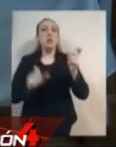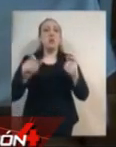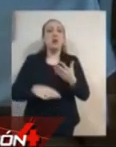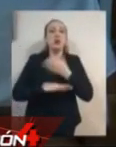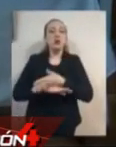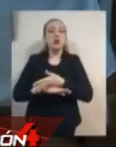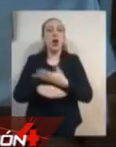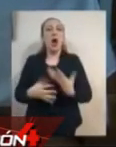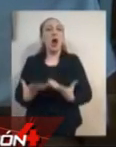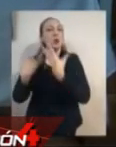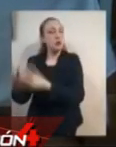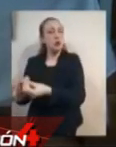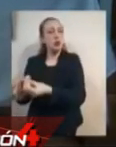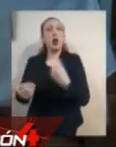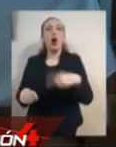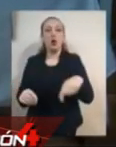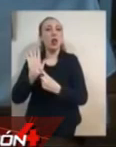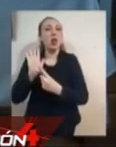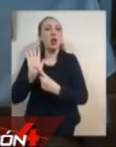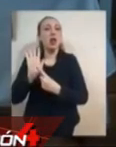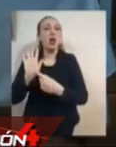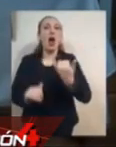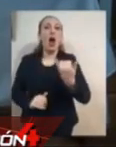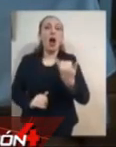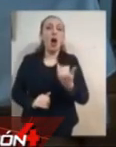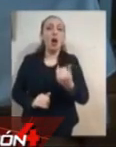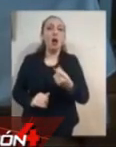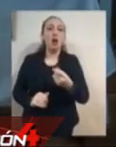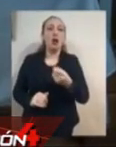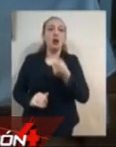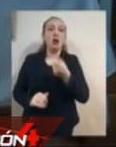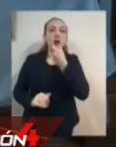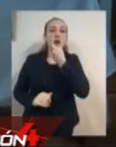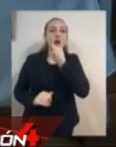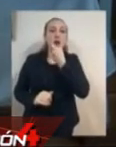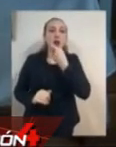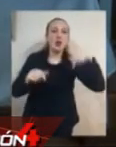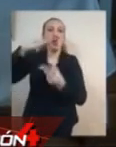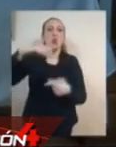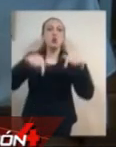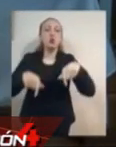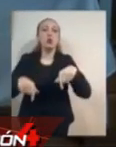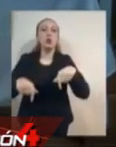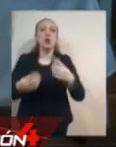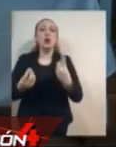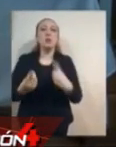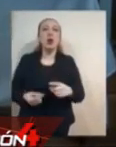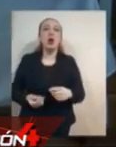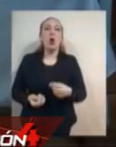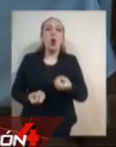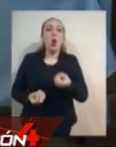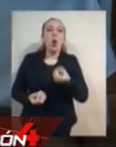todas. Tenemos declarada la emergencia agropecuaria en la región sur en virtud de que